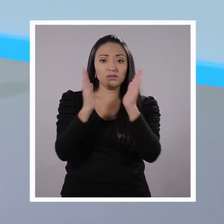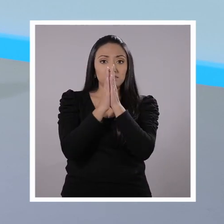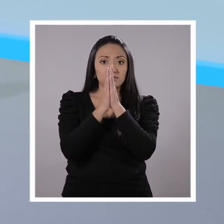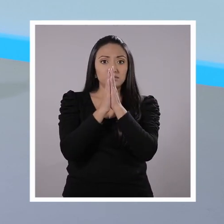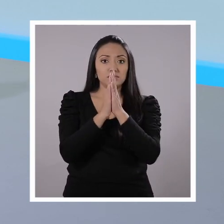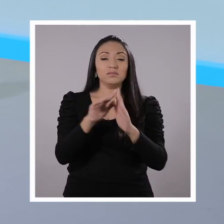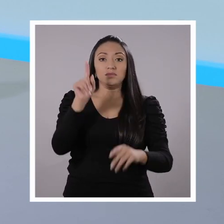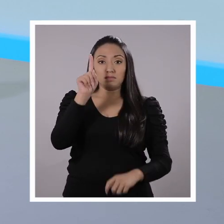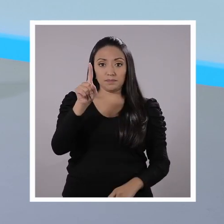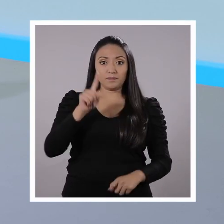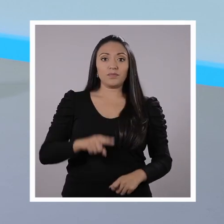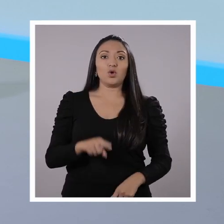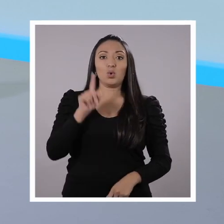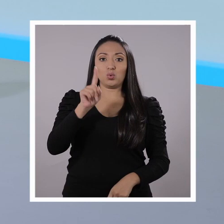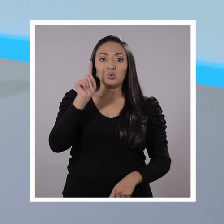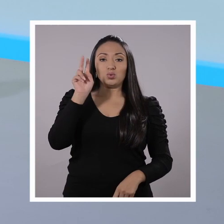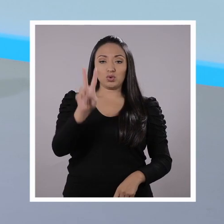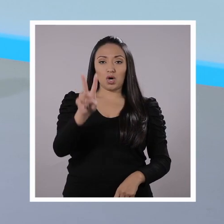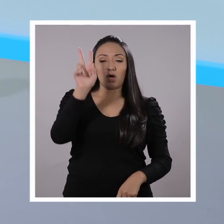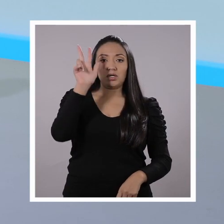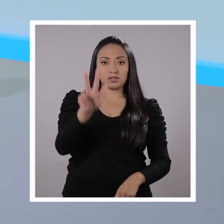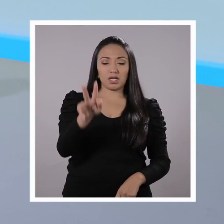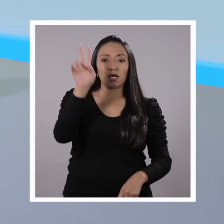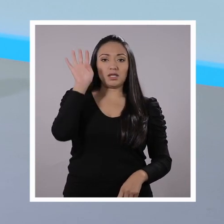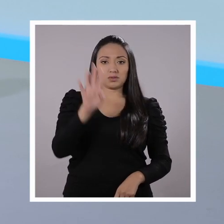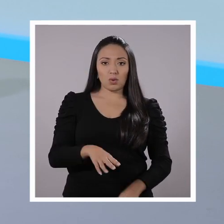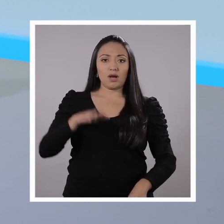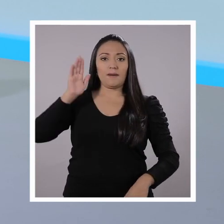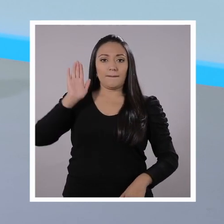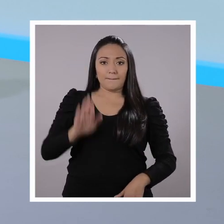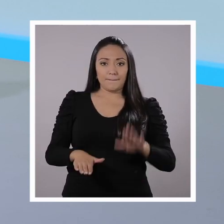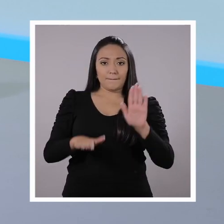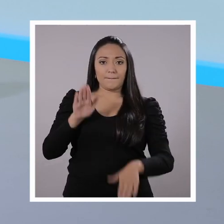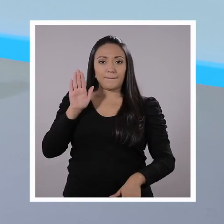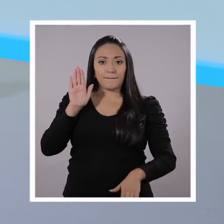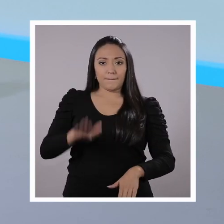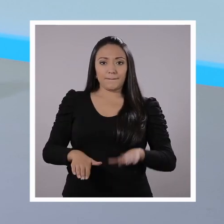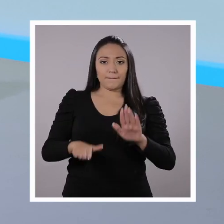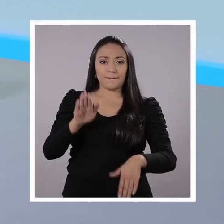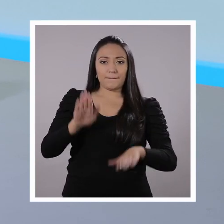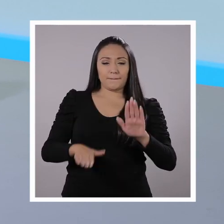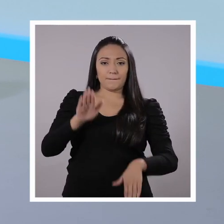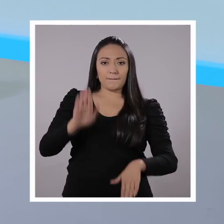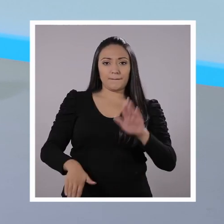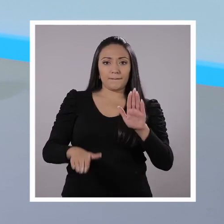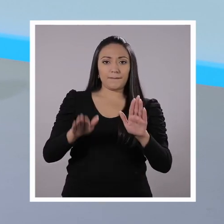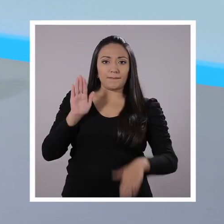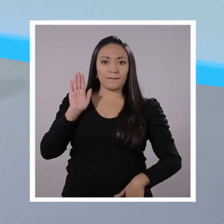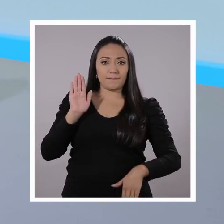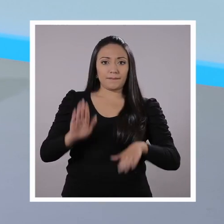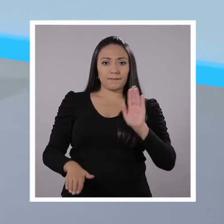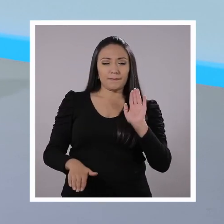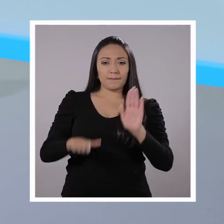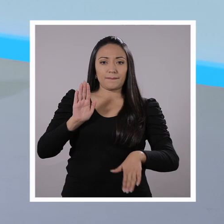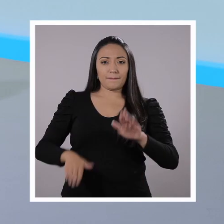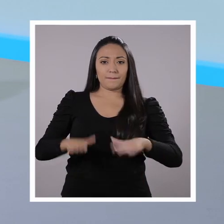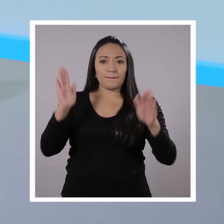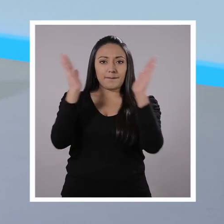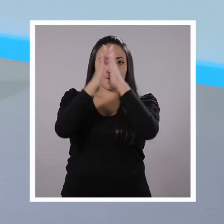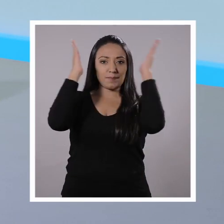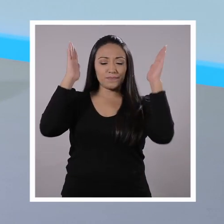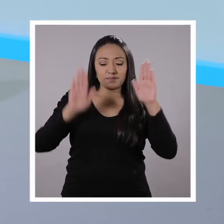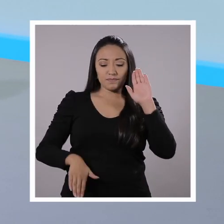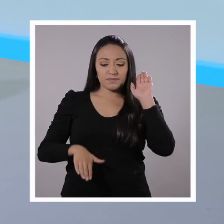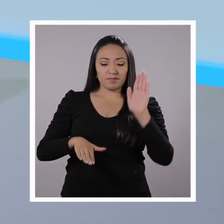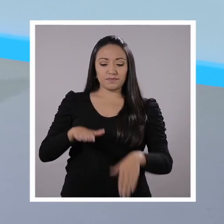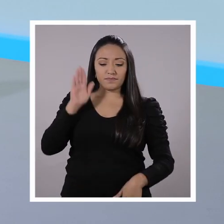sus palmas. Y cuatro veces. Ok. Un, dos, tres, pa. Y tu, pa, tu, tu, tu, pa. Tu, pa,